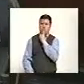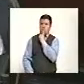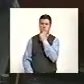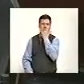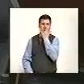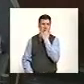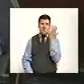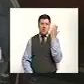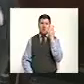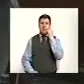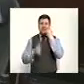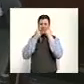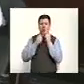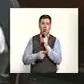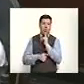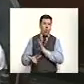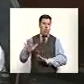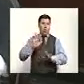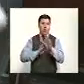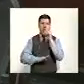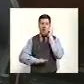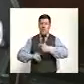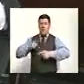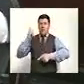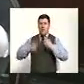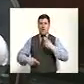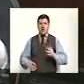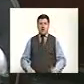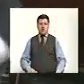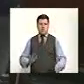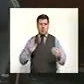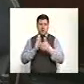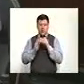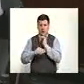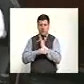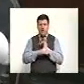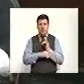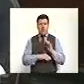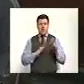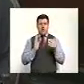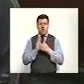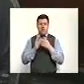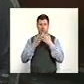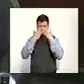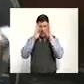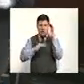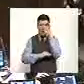que está haciendo Santos de manera dictatorial contra las instituciones y contra...